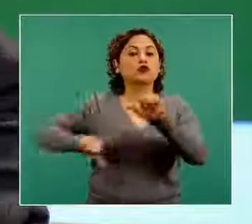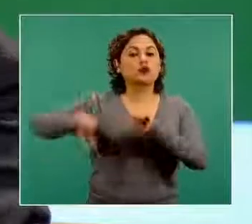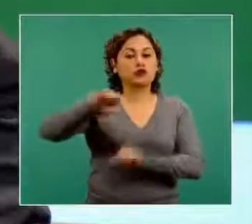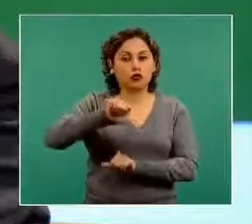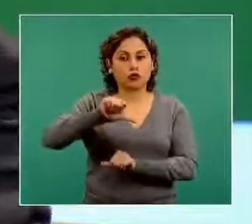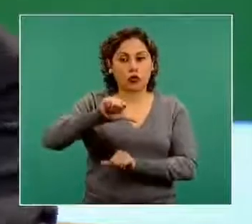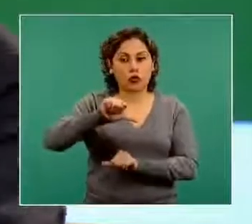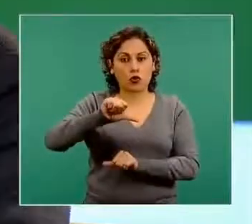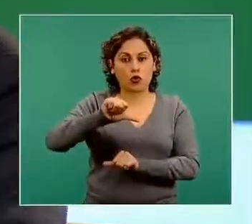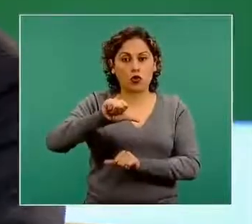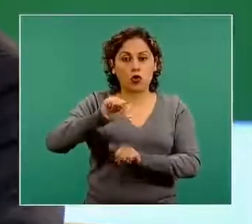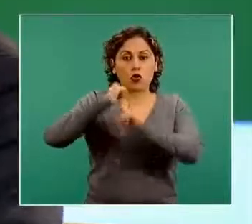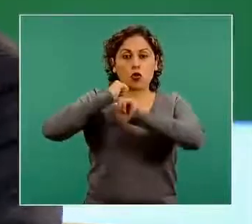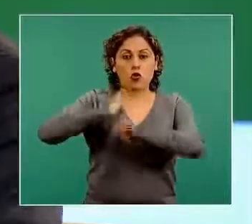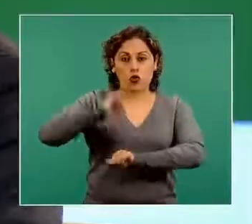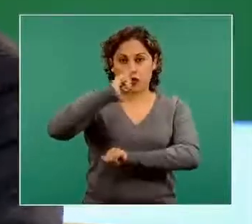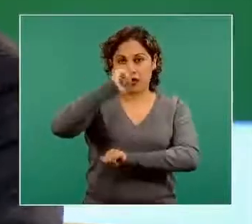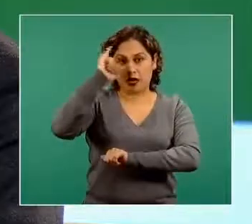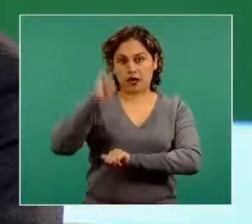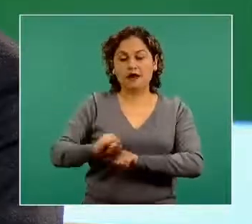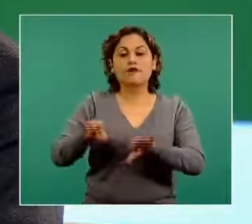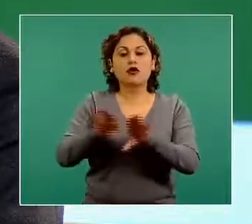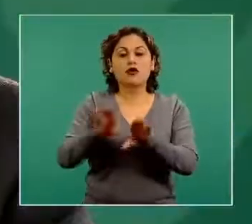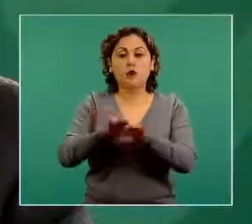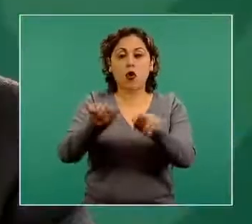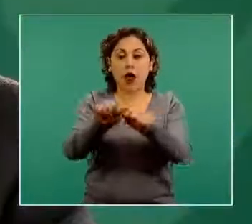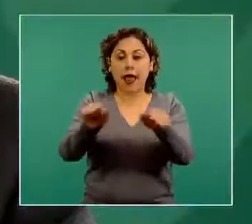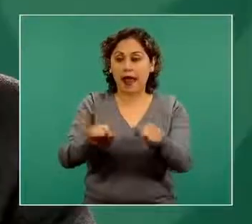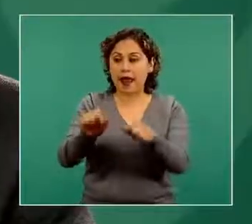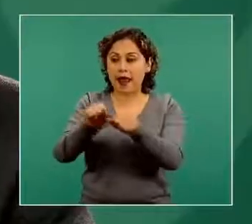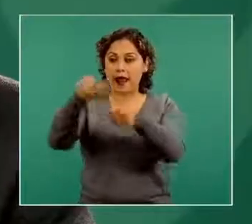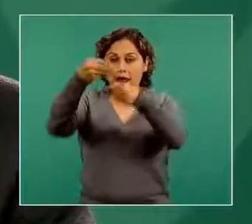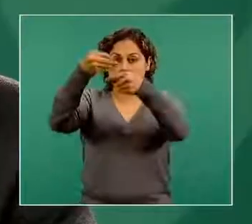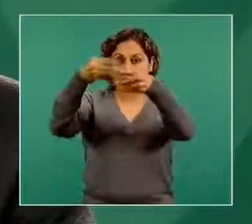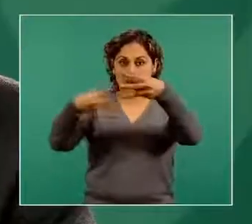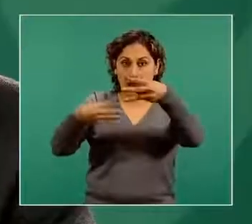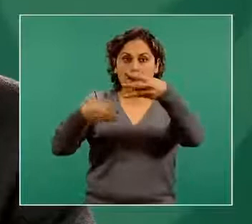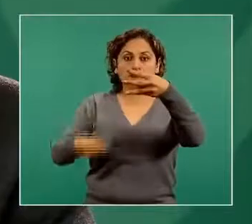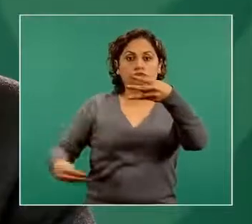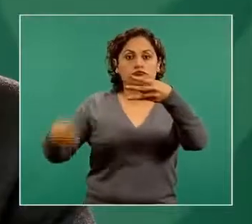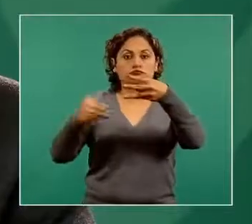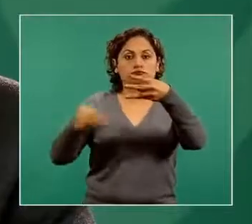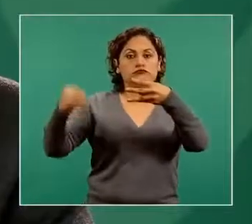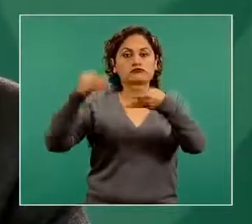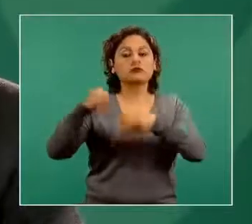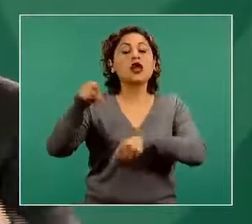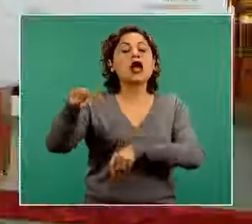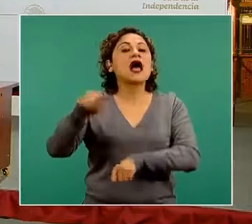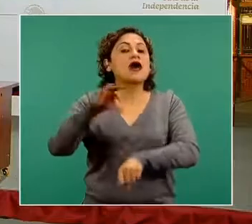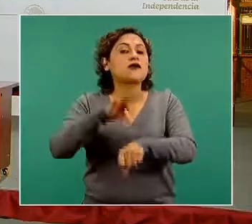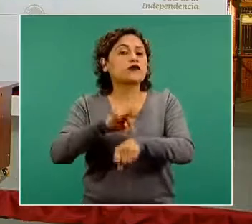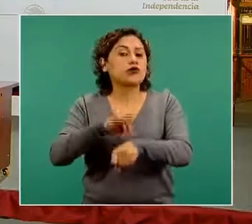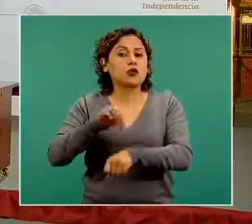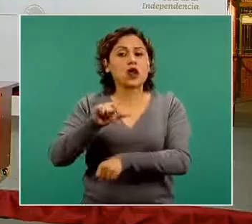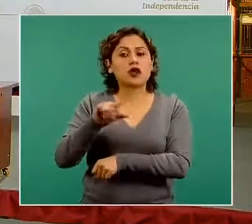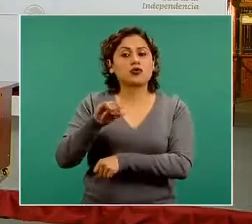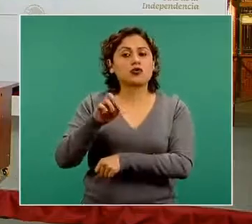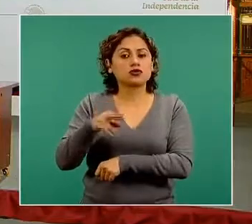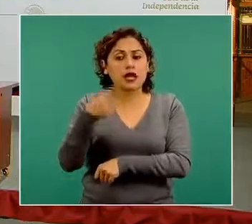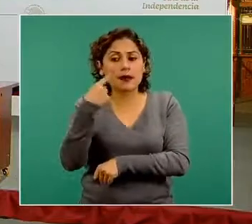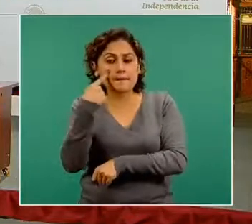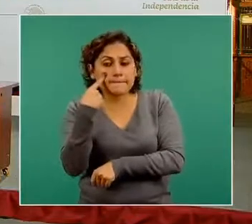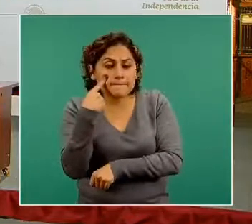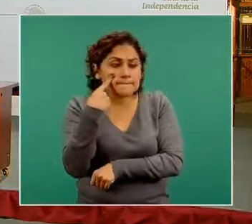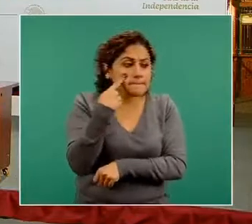los siguientes niveles de mando, direcciones de área, y el doctor Alcocer estará analizando propuestas para ver quién queda